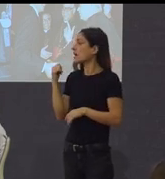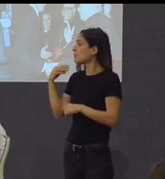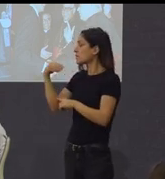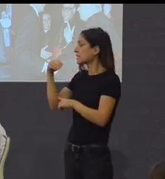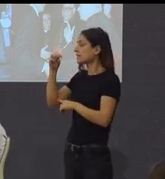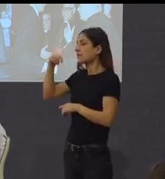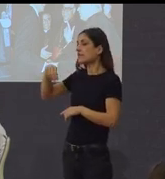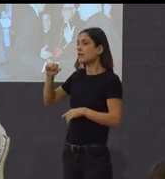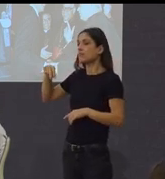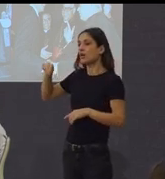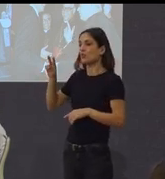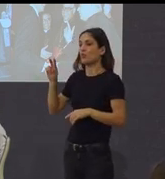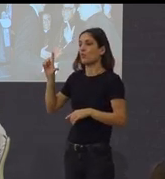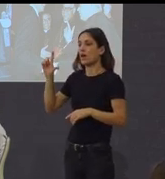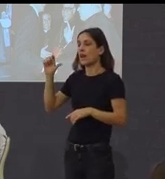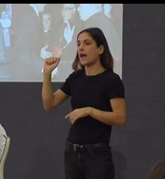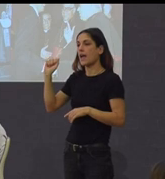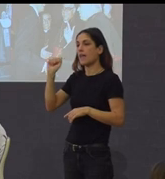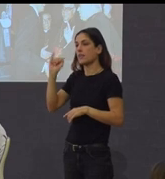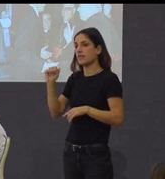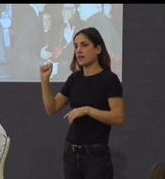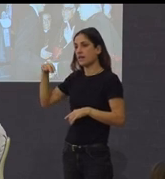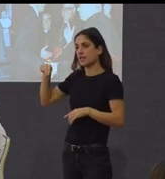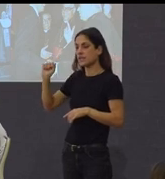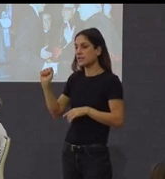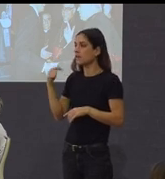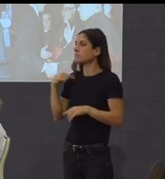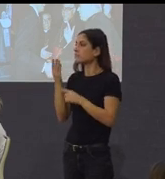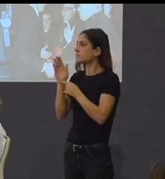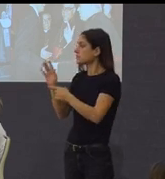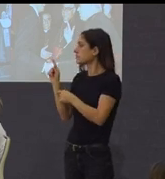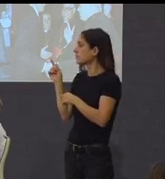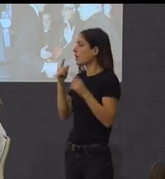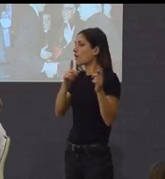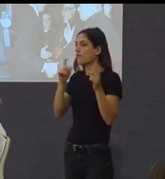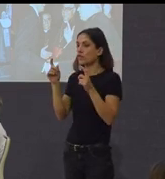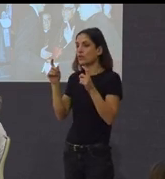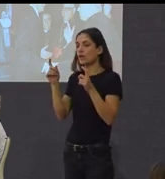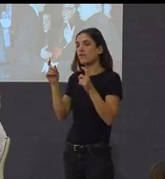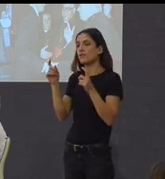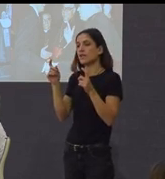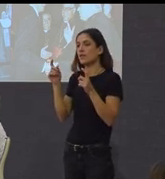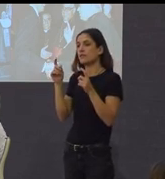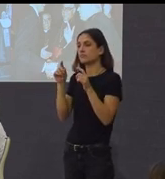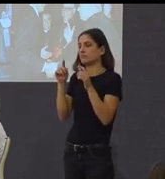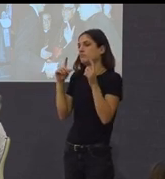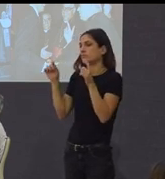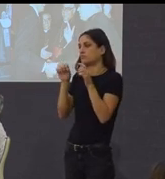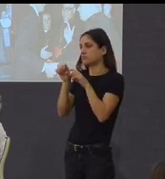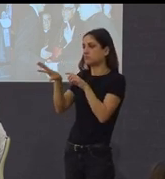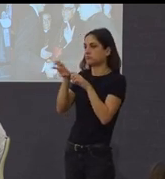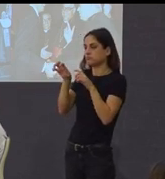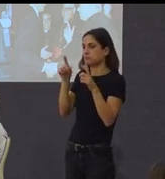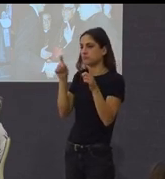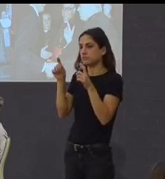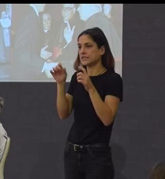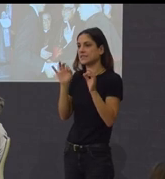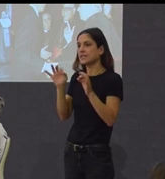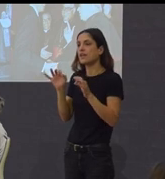Azaña, presidente do goberno, que con unha fotografía tomada con Nuncio Tedeschini. Isto é maio de